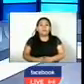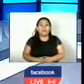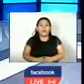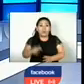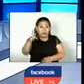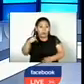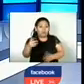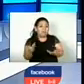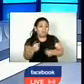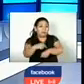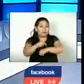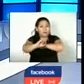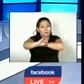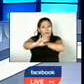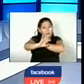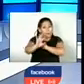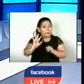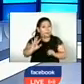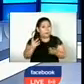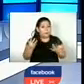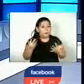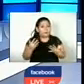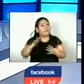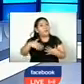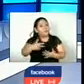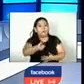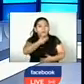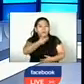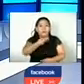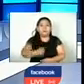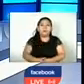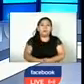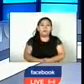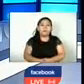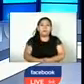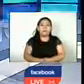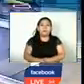vamos a ir a una pequeña pausa comercial pero ya regresamos con más de Noticiero Hechos